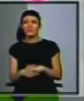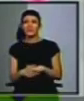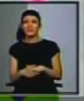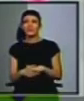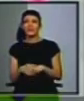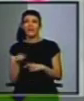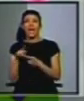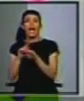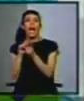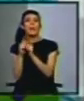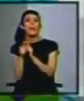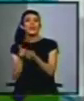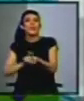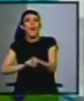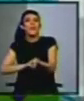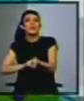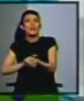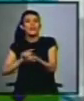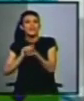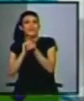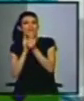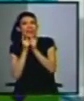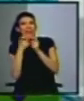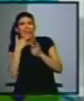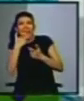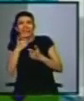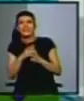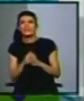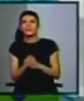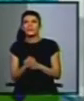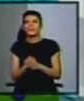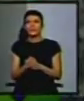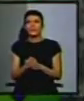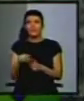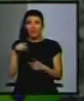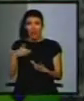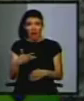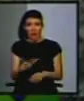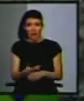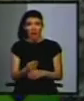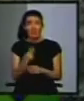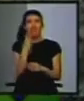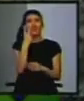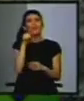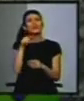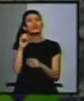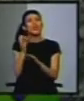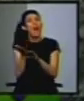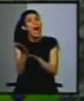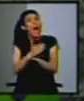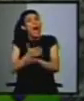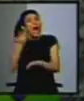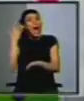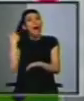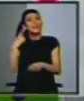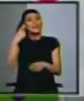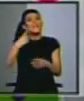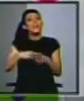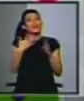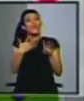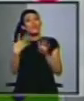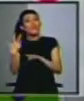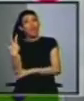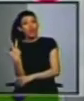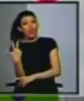Está cambiando personalidad. El Furby por el que hoy se pelean es la versión 2.0 del aparecido en 1998.